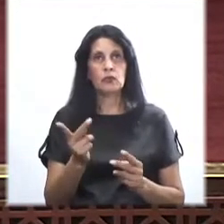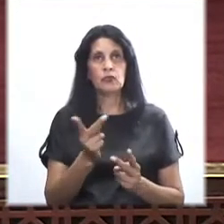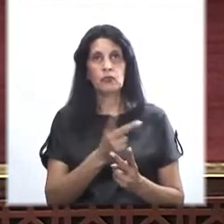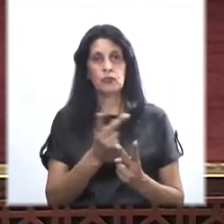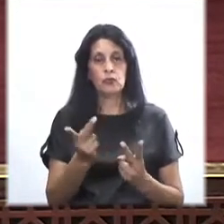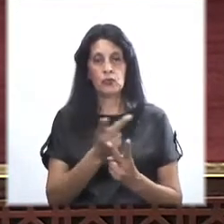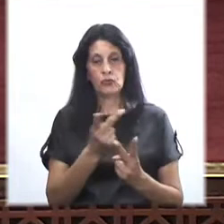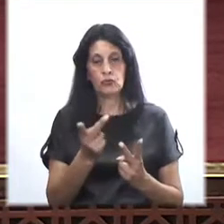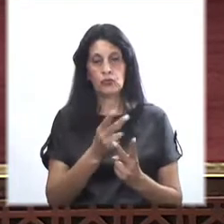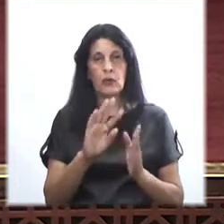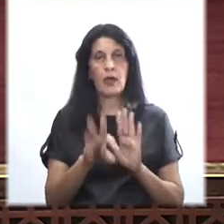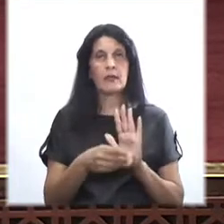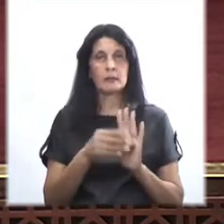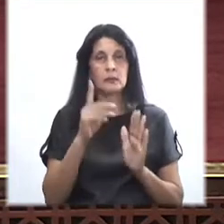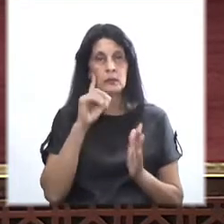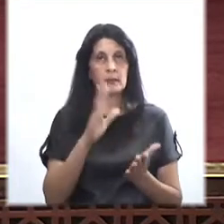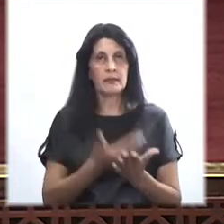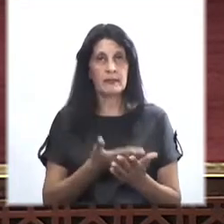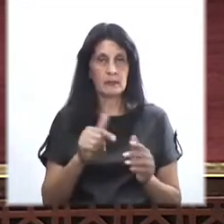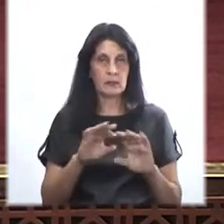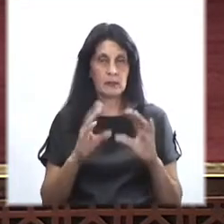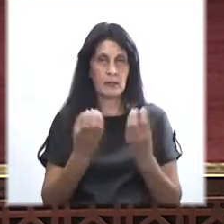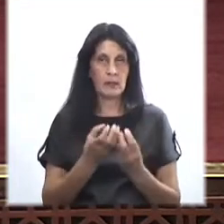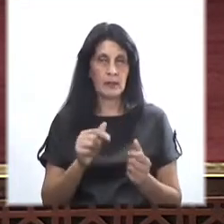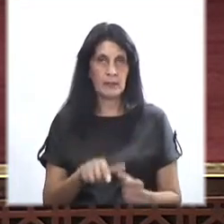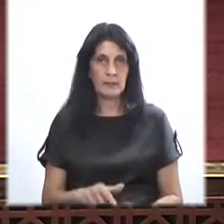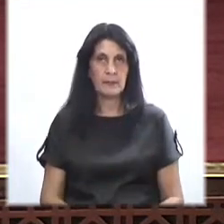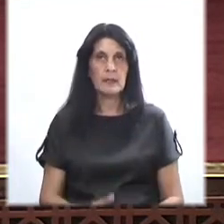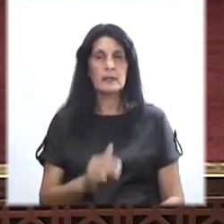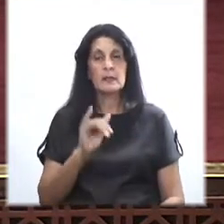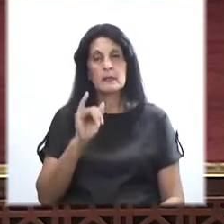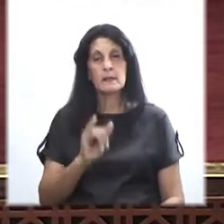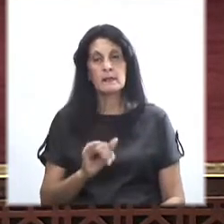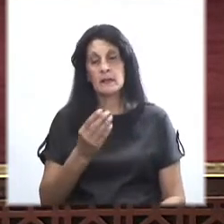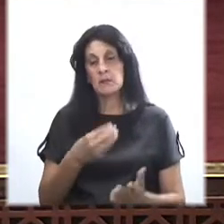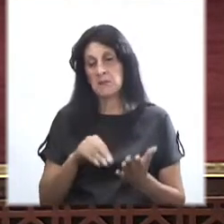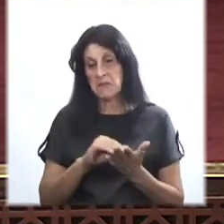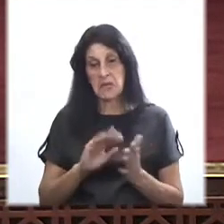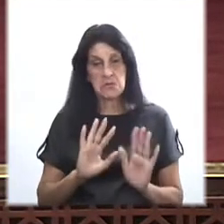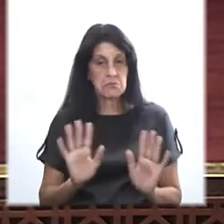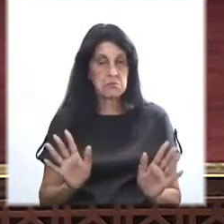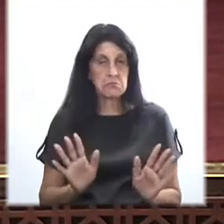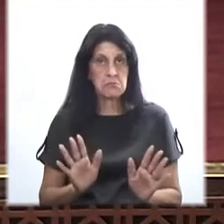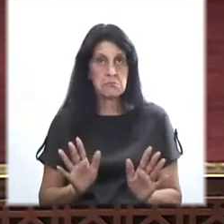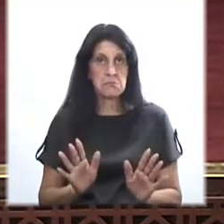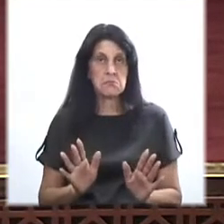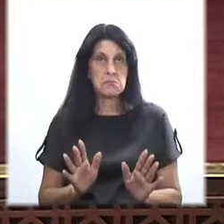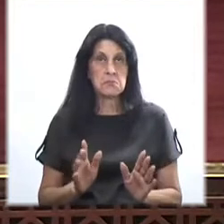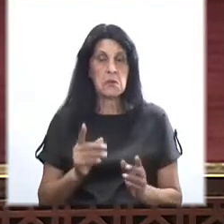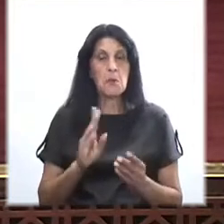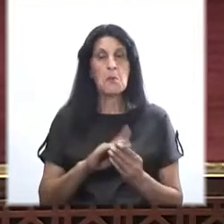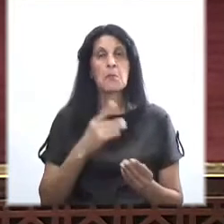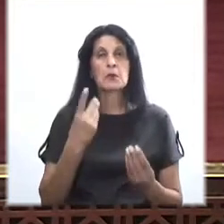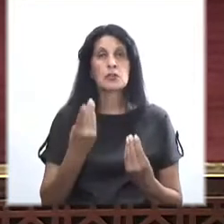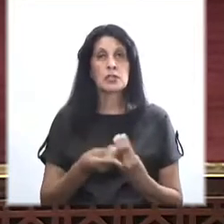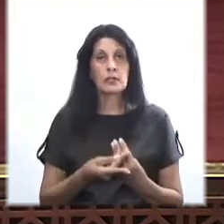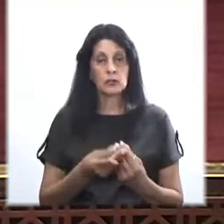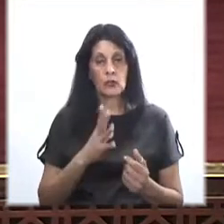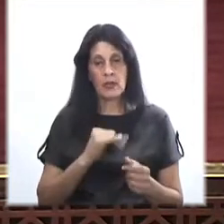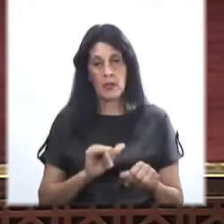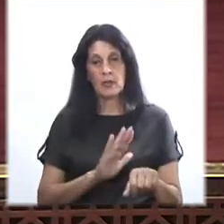de estos dos aditivos que estamos presentando en Cámara. Sin mucho más que agregar, es proyectos que han tenido